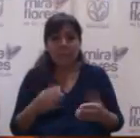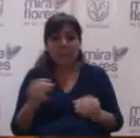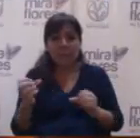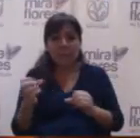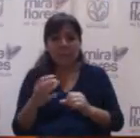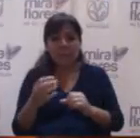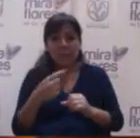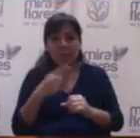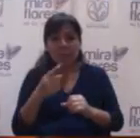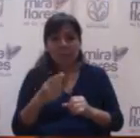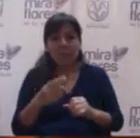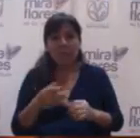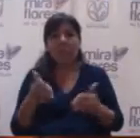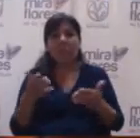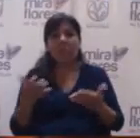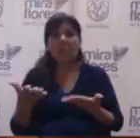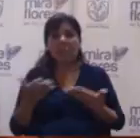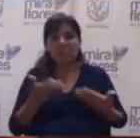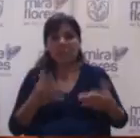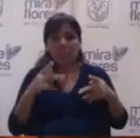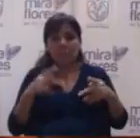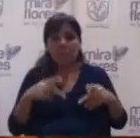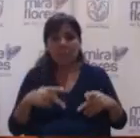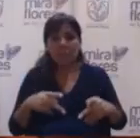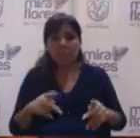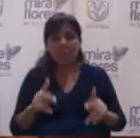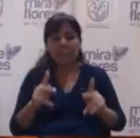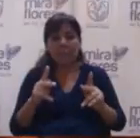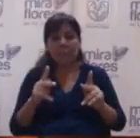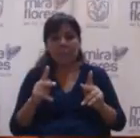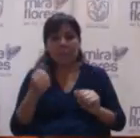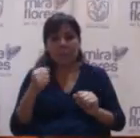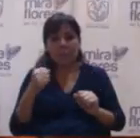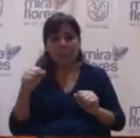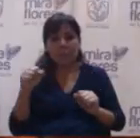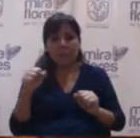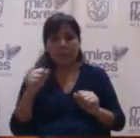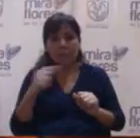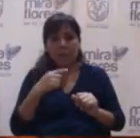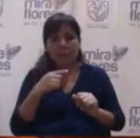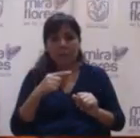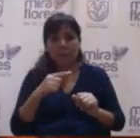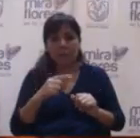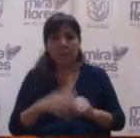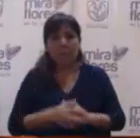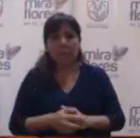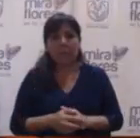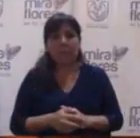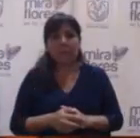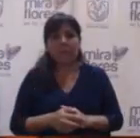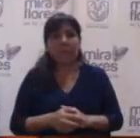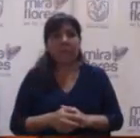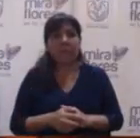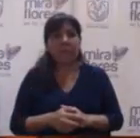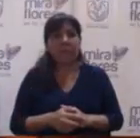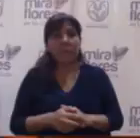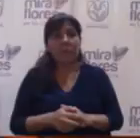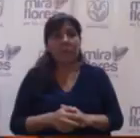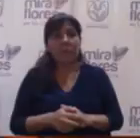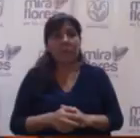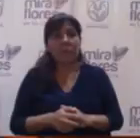este viaje o este curso de seguridad ciudadana en la ciudad de Tel Aviv, en Israel, del